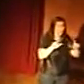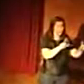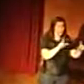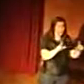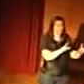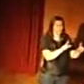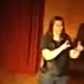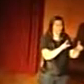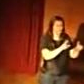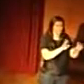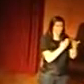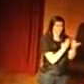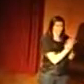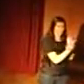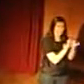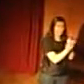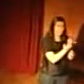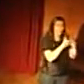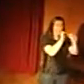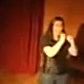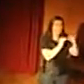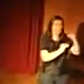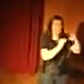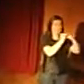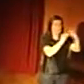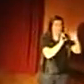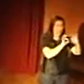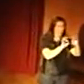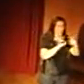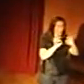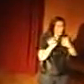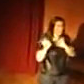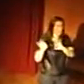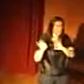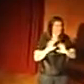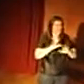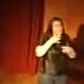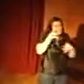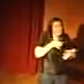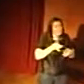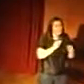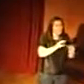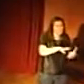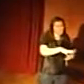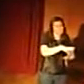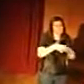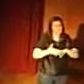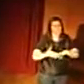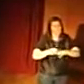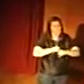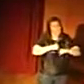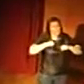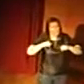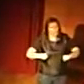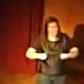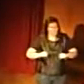Clara y y y y jerarquizada eh realmente eh tienen su implantación final y verdadera